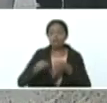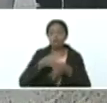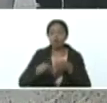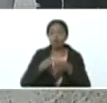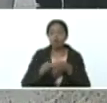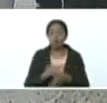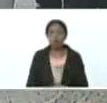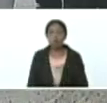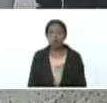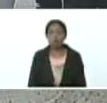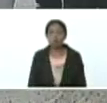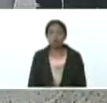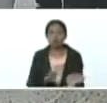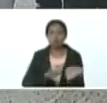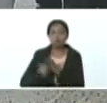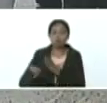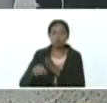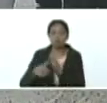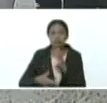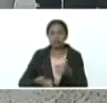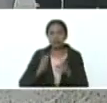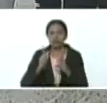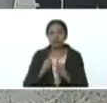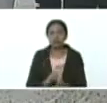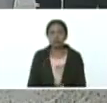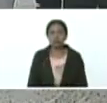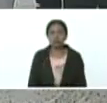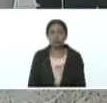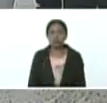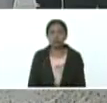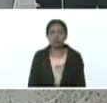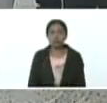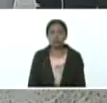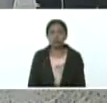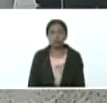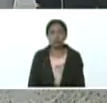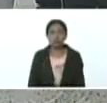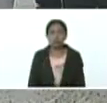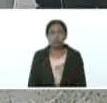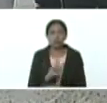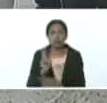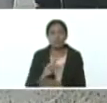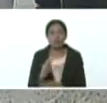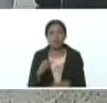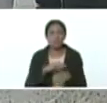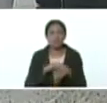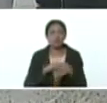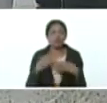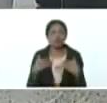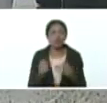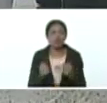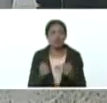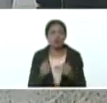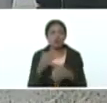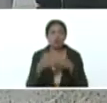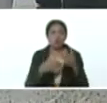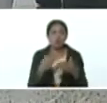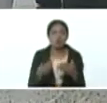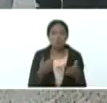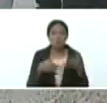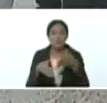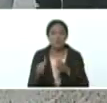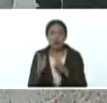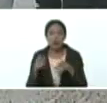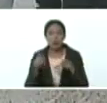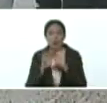Los aparté ya para inmediatamente, ministro de Salud, proceder a la